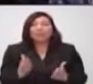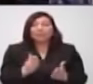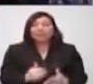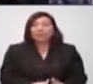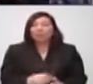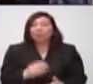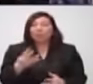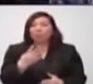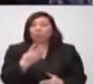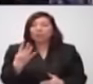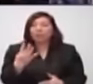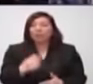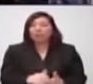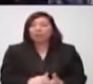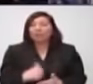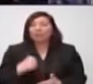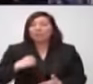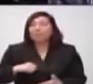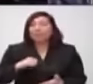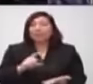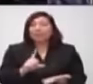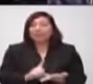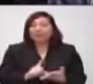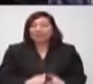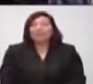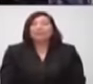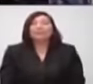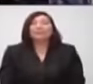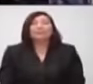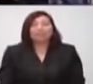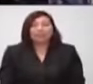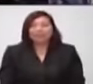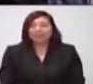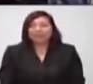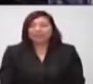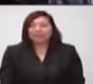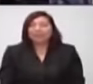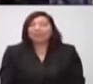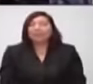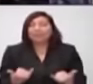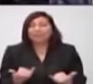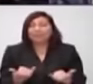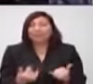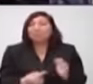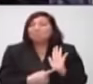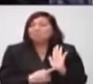$805 contra 44 de la Municipalidad de Lima o de la ciudad de Lima. Esto